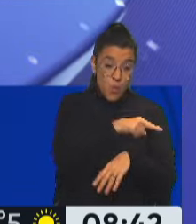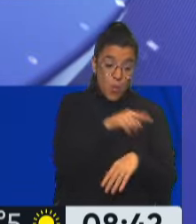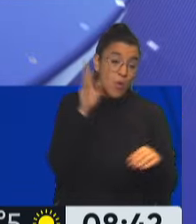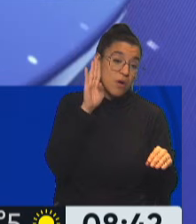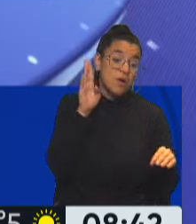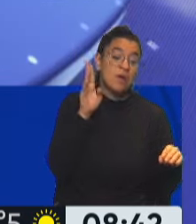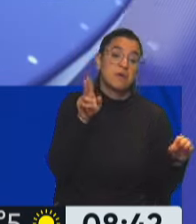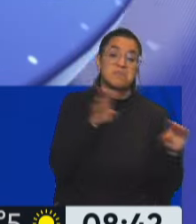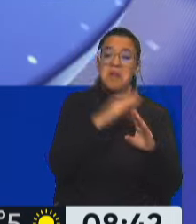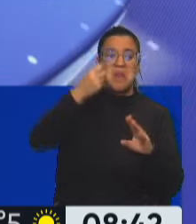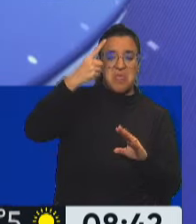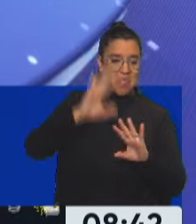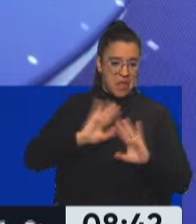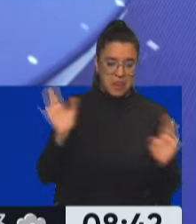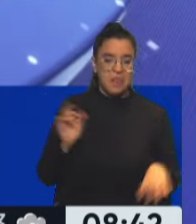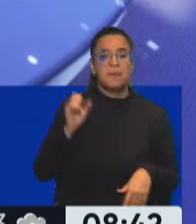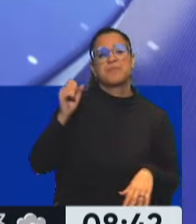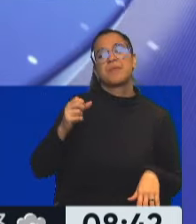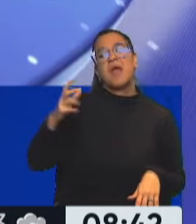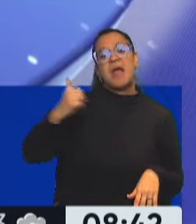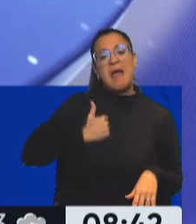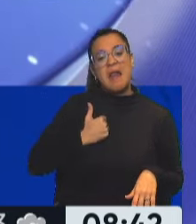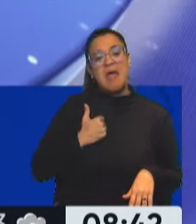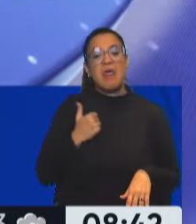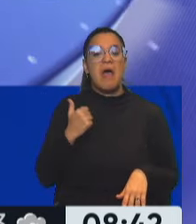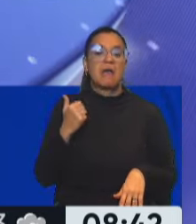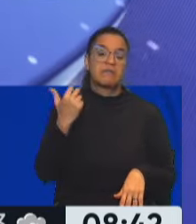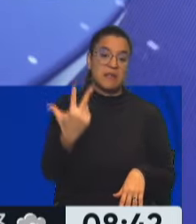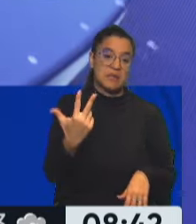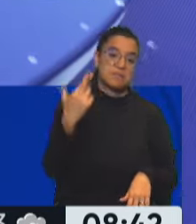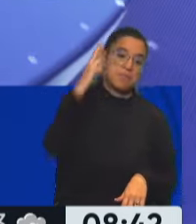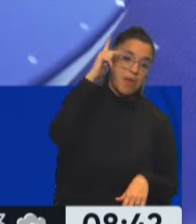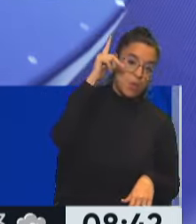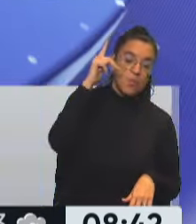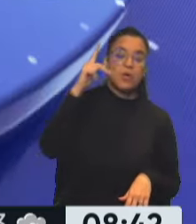líder indiscutido. Canadá 3, Perú y Chile suman tan solo una unidad.